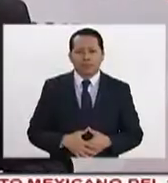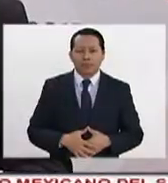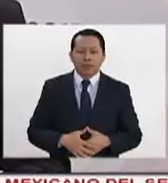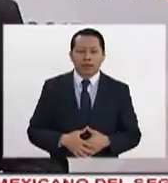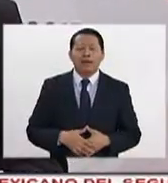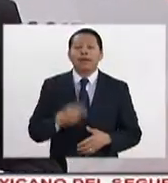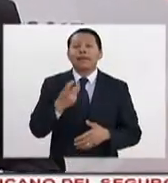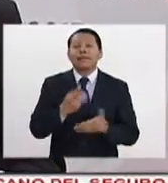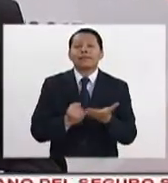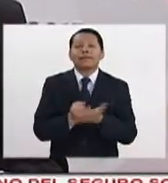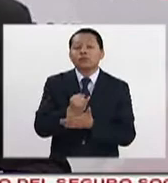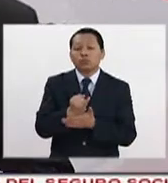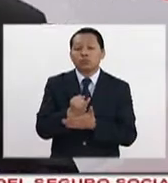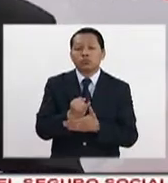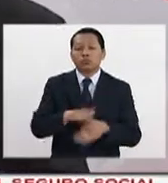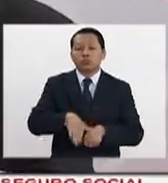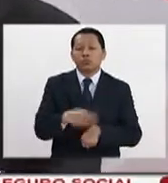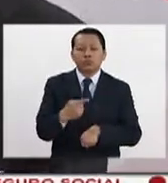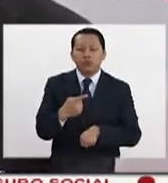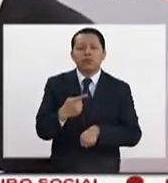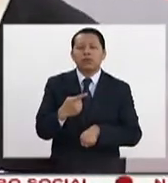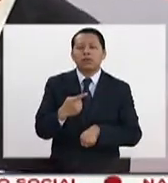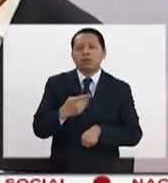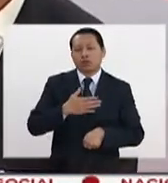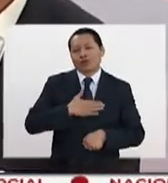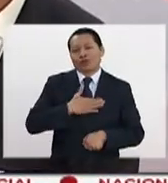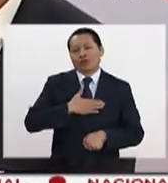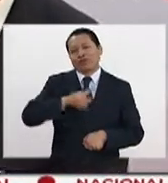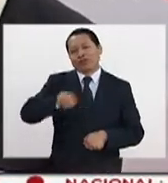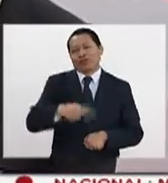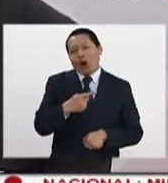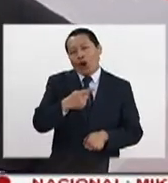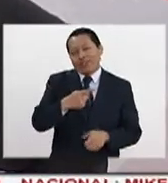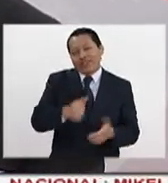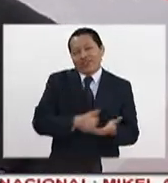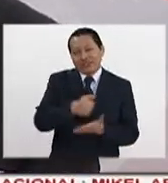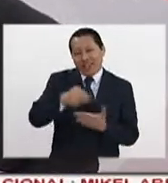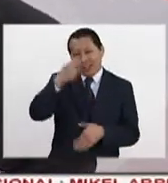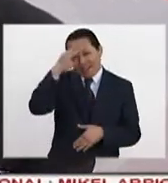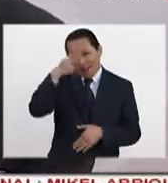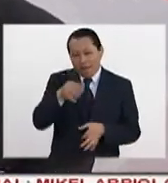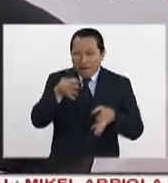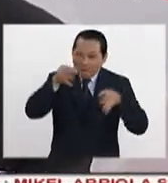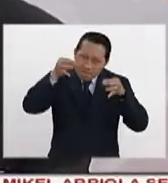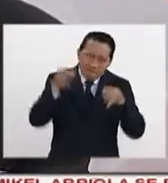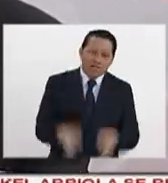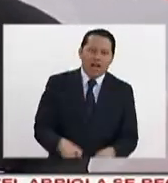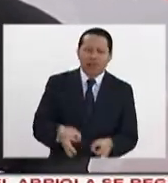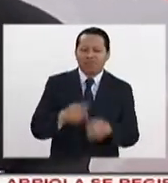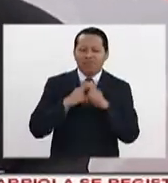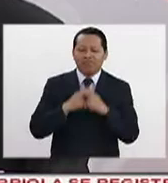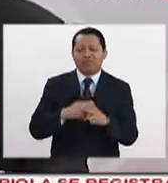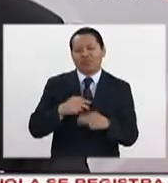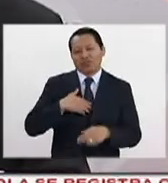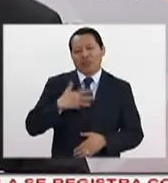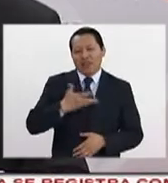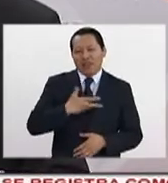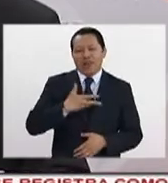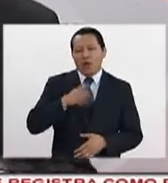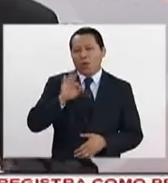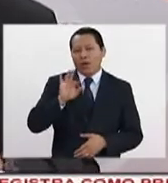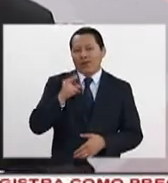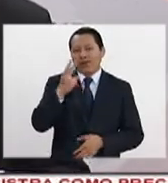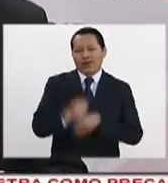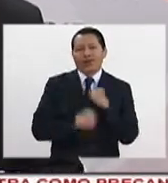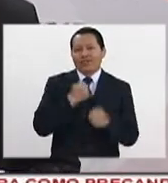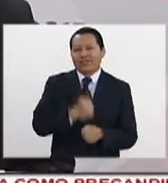Tomé esta decisión porque soy un chilango consumado de 42 años, porque